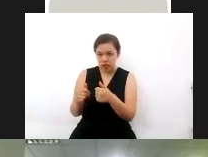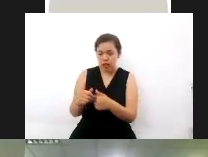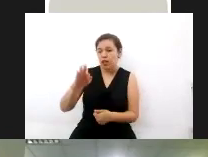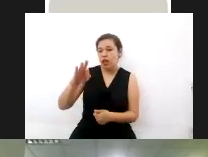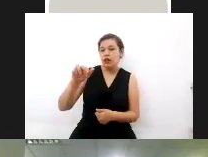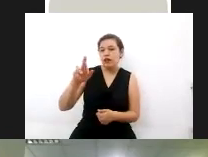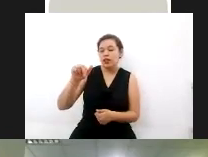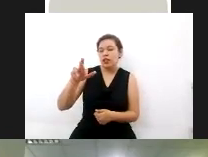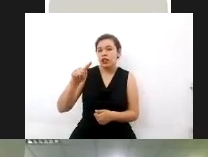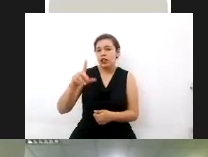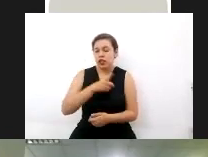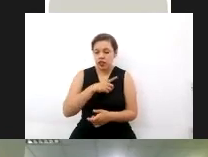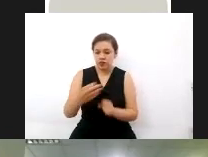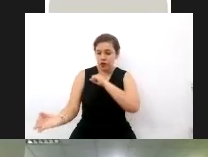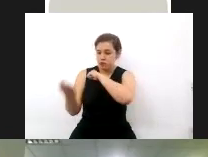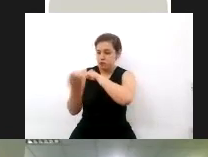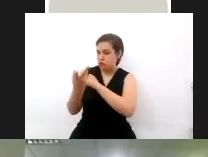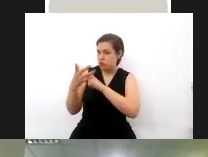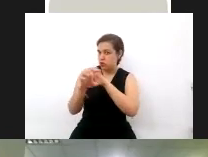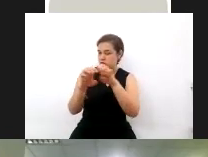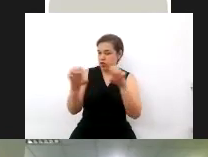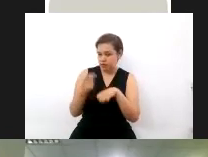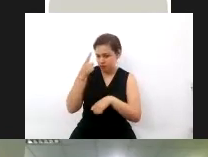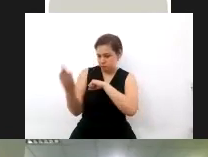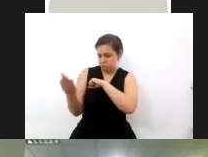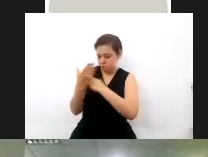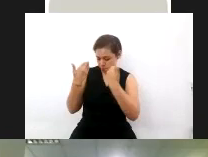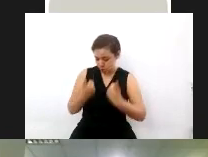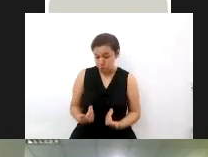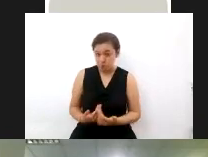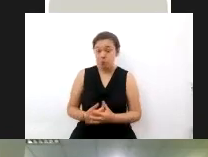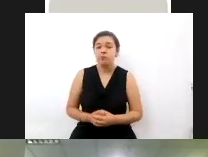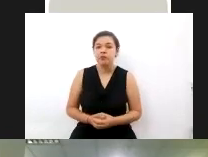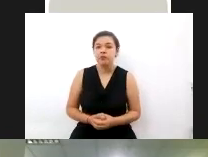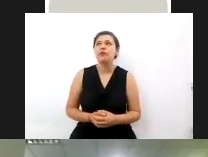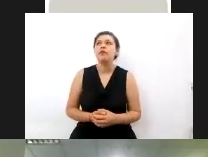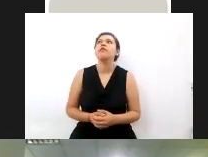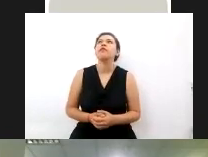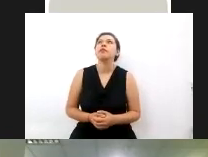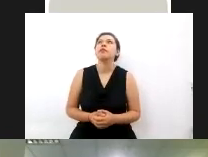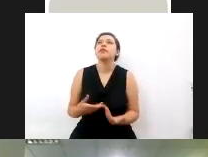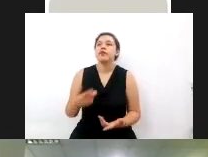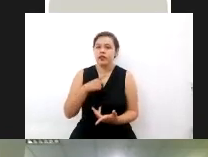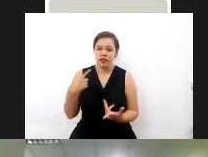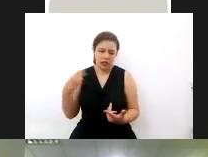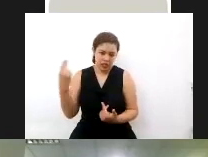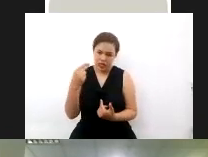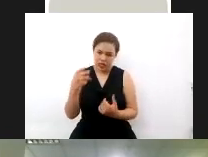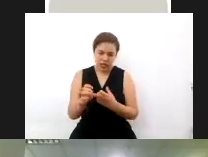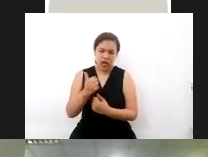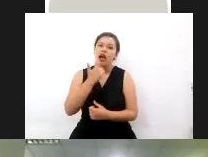sanitario pues debe estar protegida con su equipo de protección personal, debe contar con los insumos necesarios,